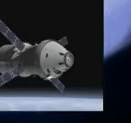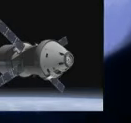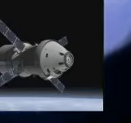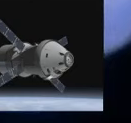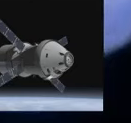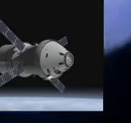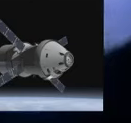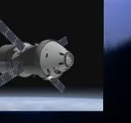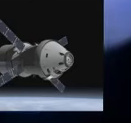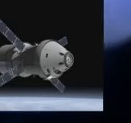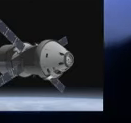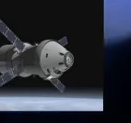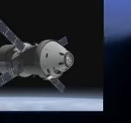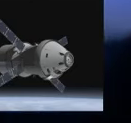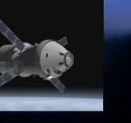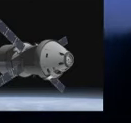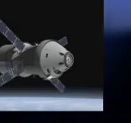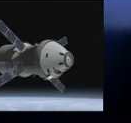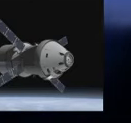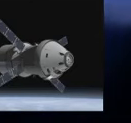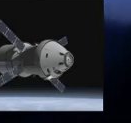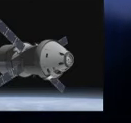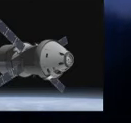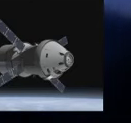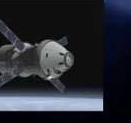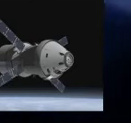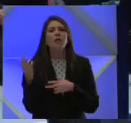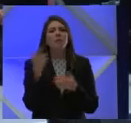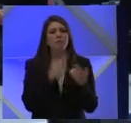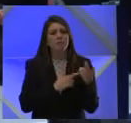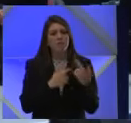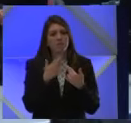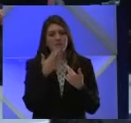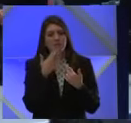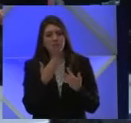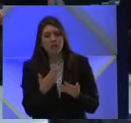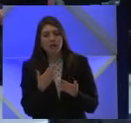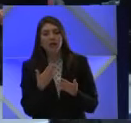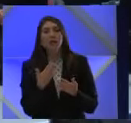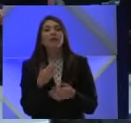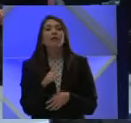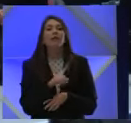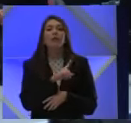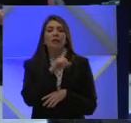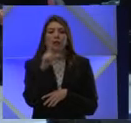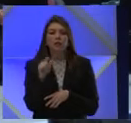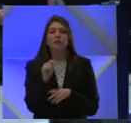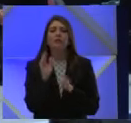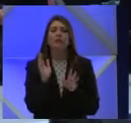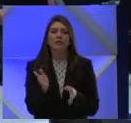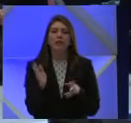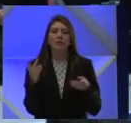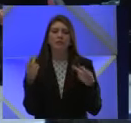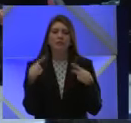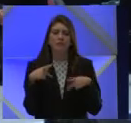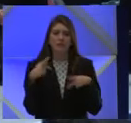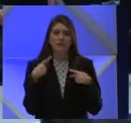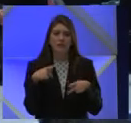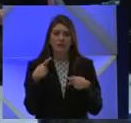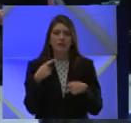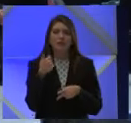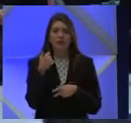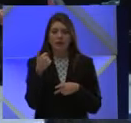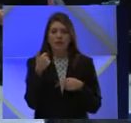necesitan ver cómo regresa y después ya se enviarán seres